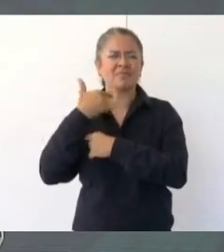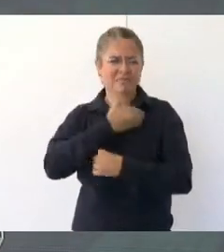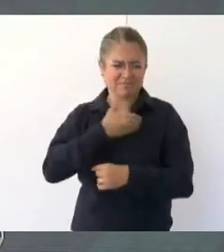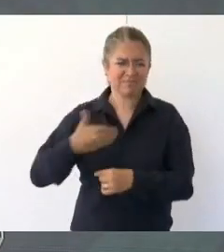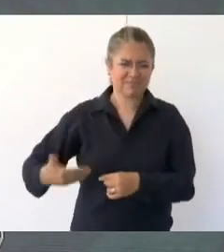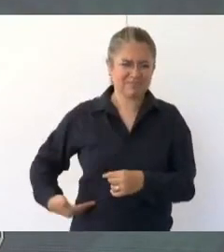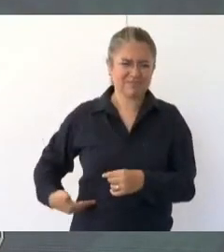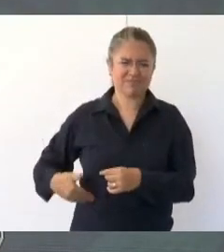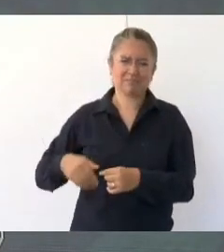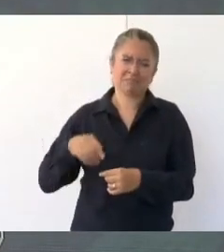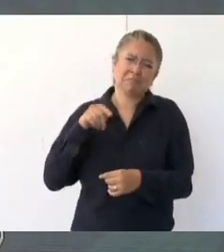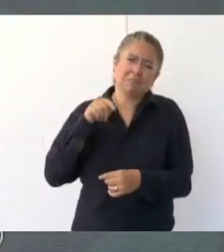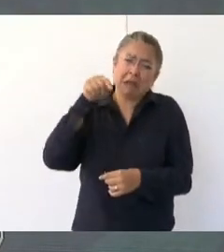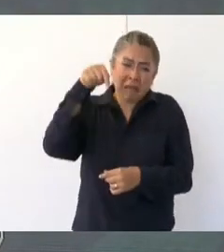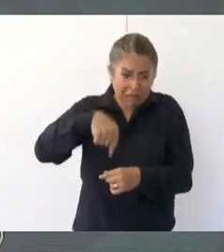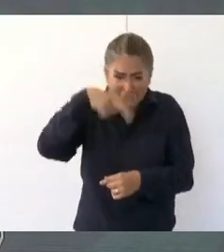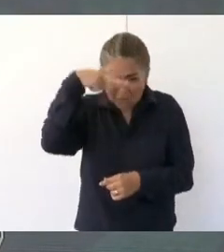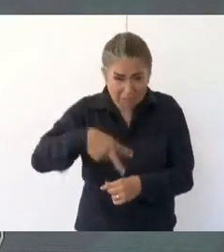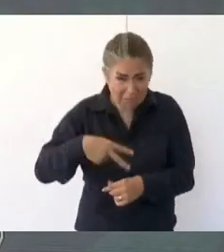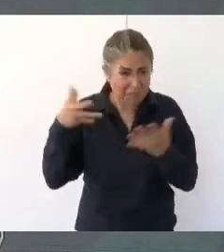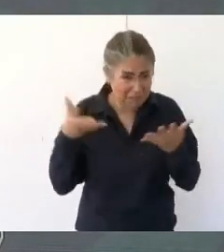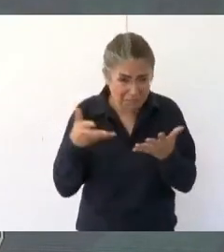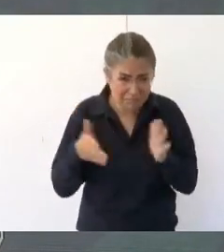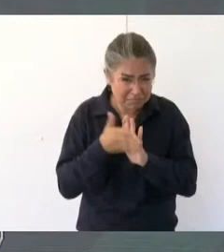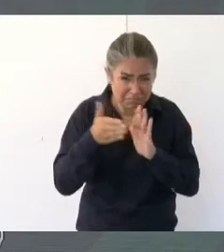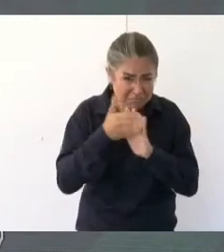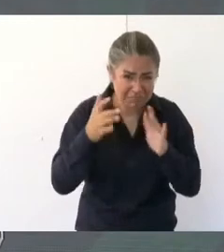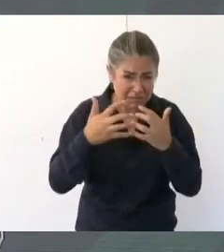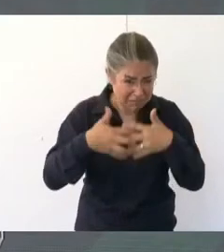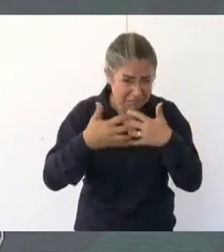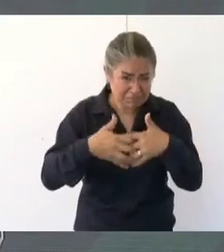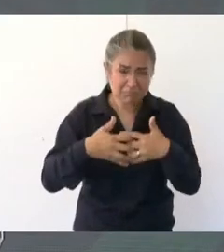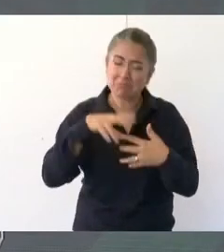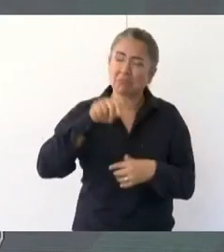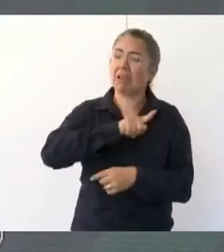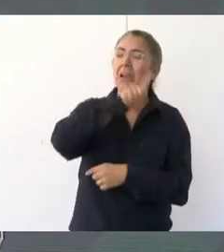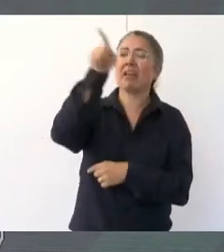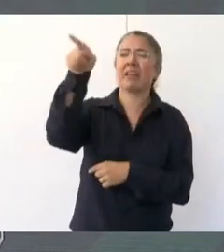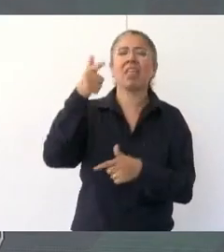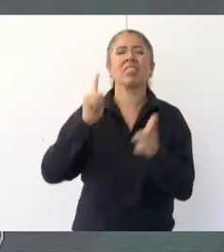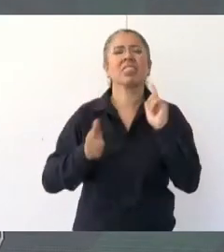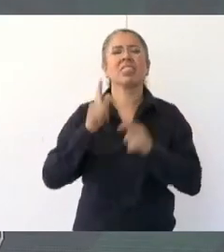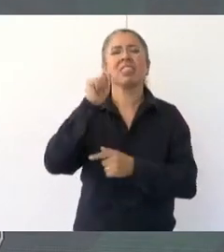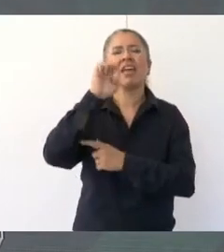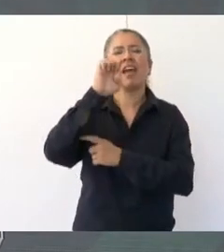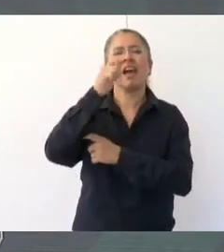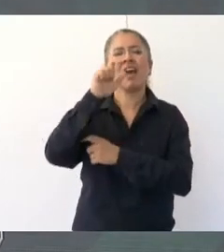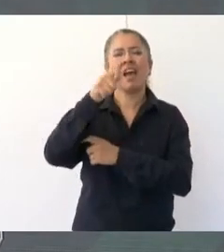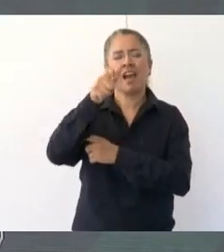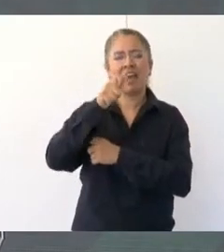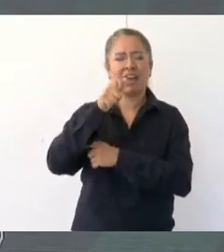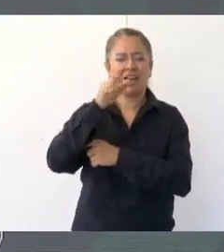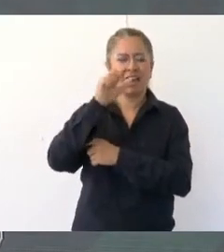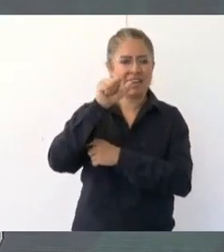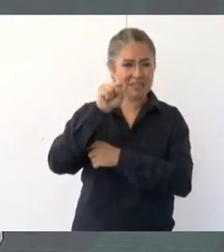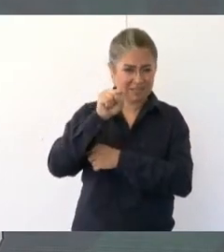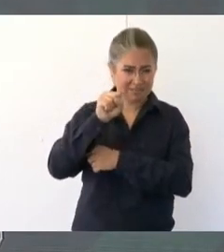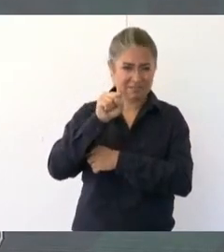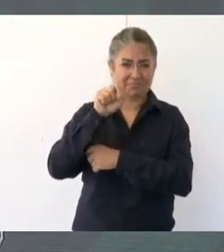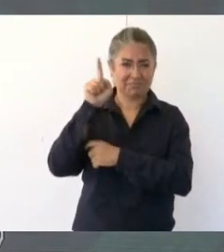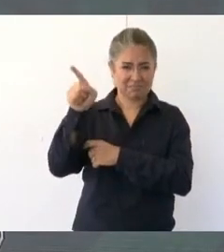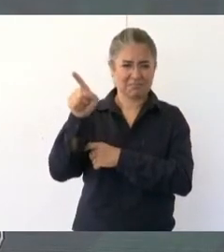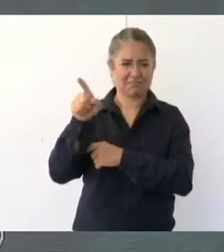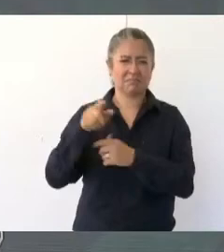hicieron en sociedad con Shell, en Texas, en un lugar que se conoce como